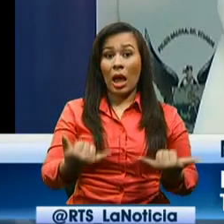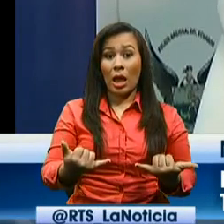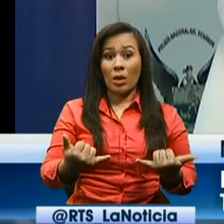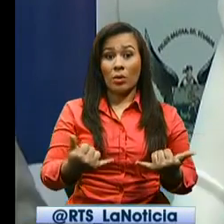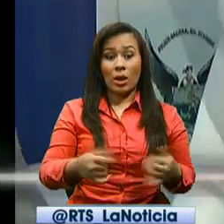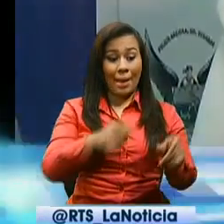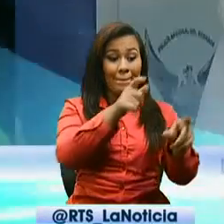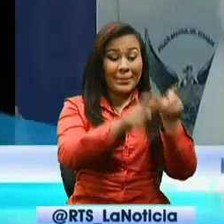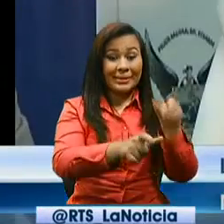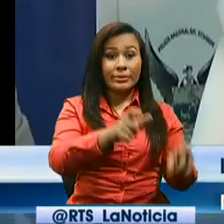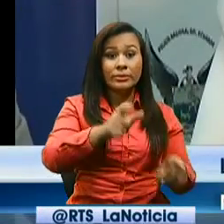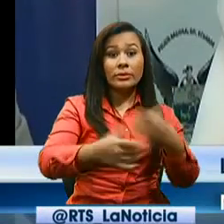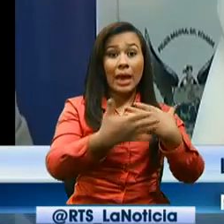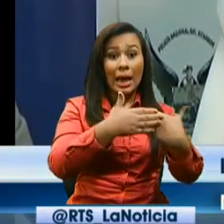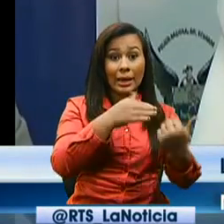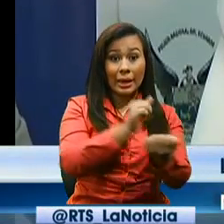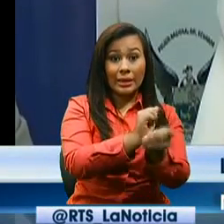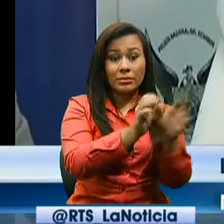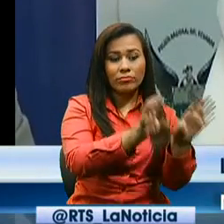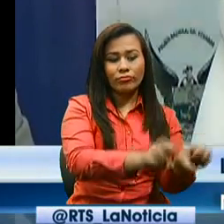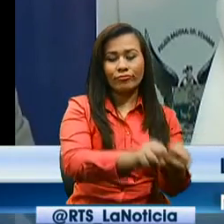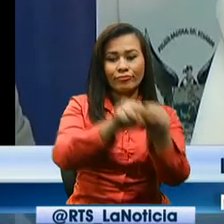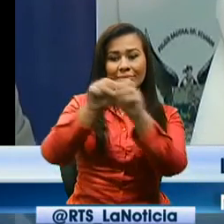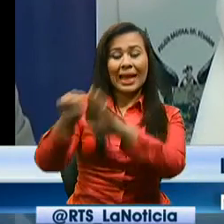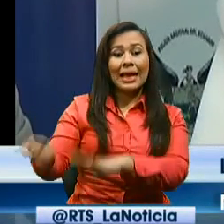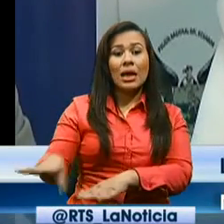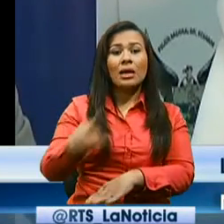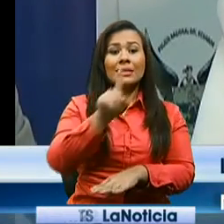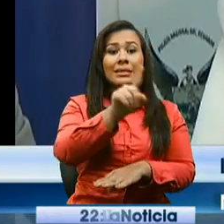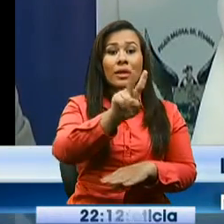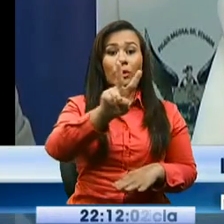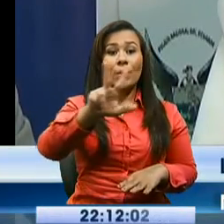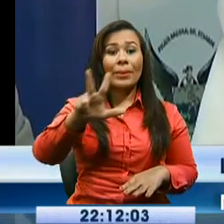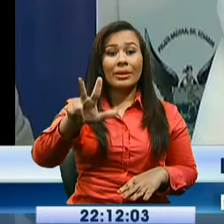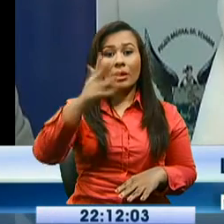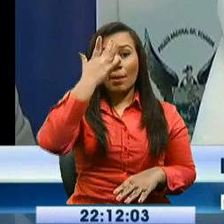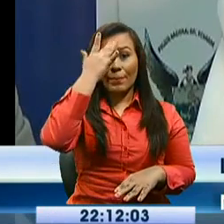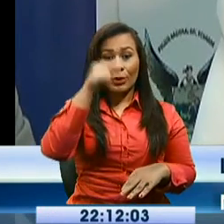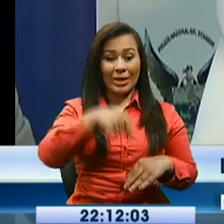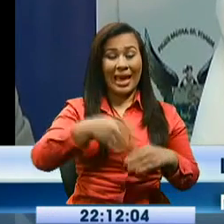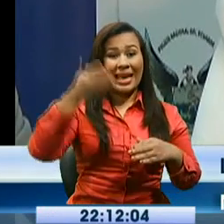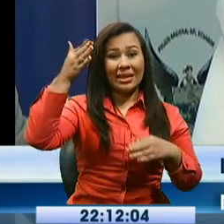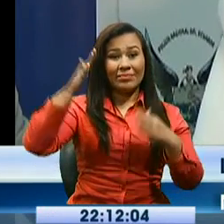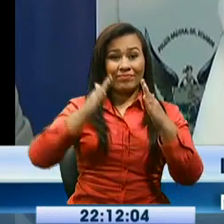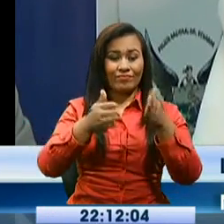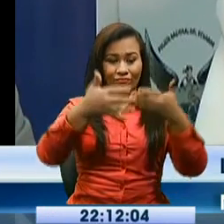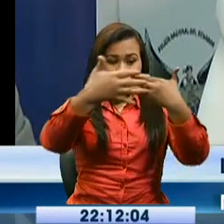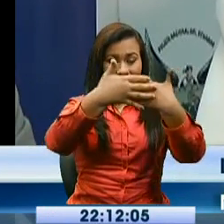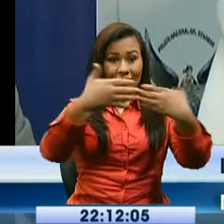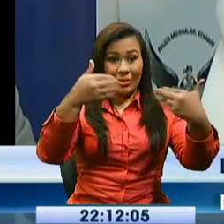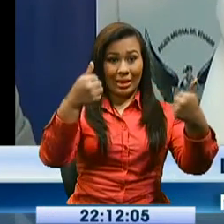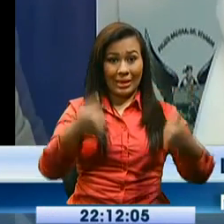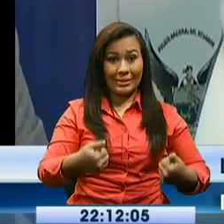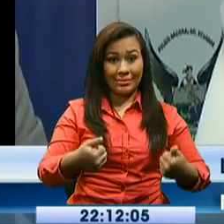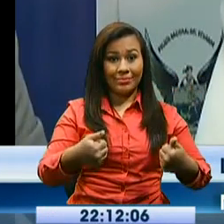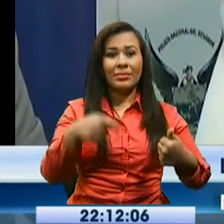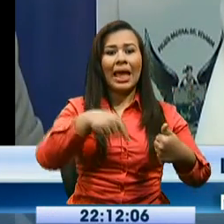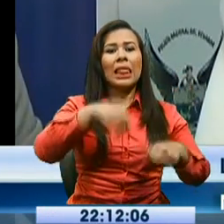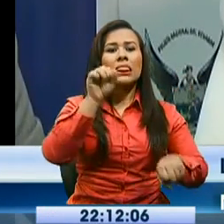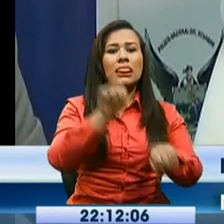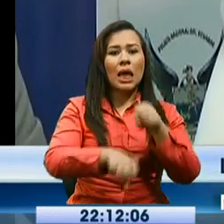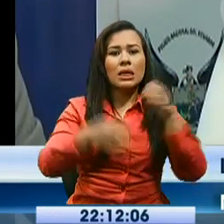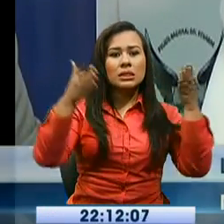de 123 privados de libertad que se encontraban todavía en uno de los pabellones que fue afectado por la réplica de ayer.